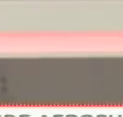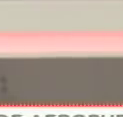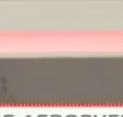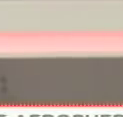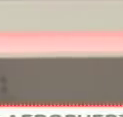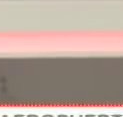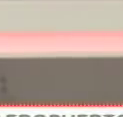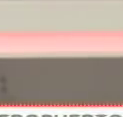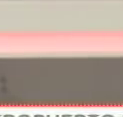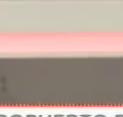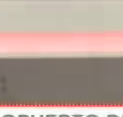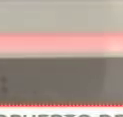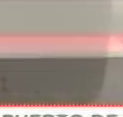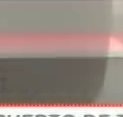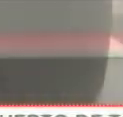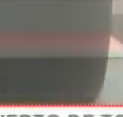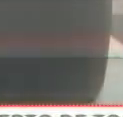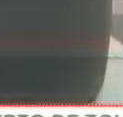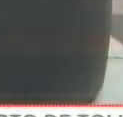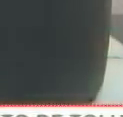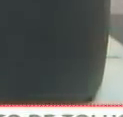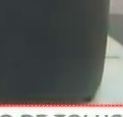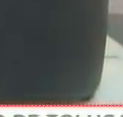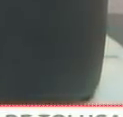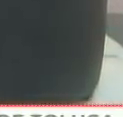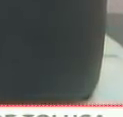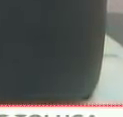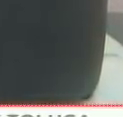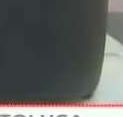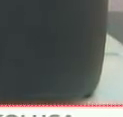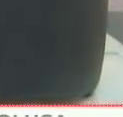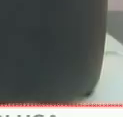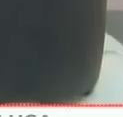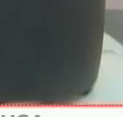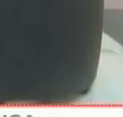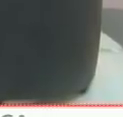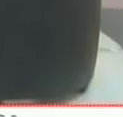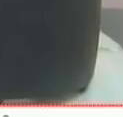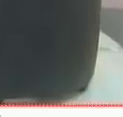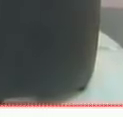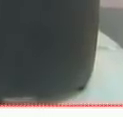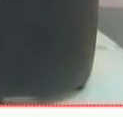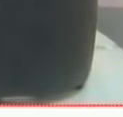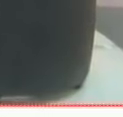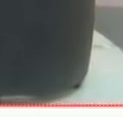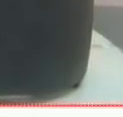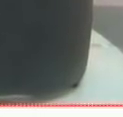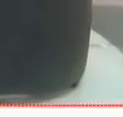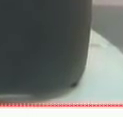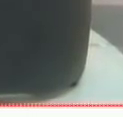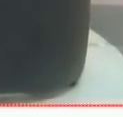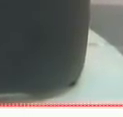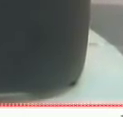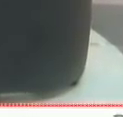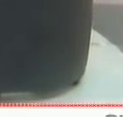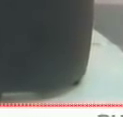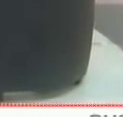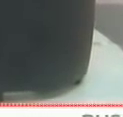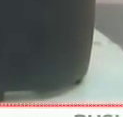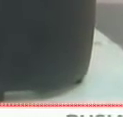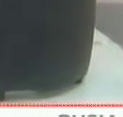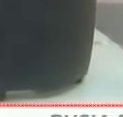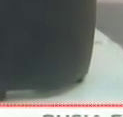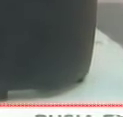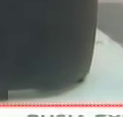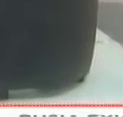Solamente... Tenemos la señora Tibisay Vilera detenida, que dio una información importante. Tenemos otro testigo que también dio